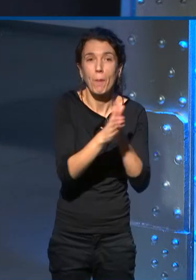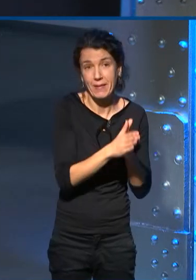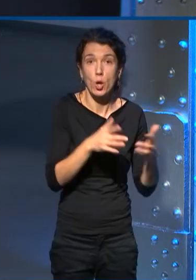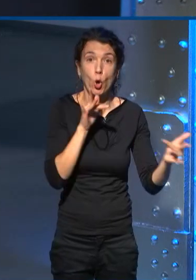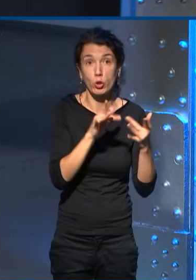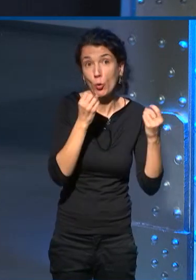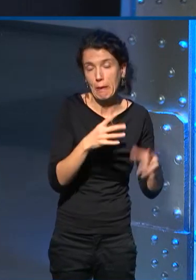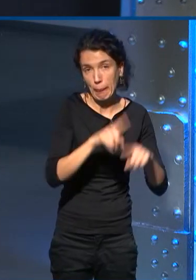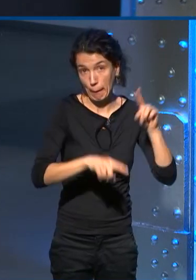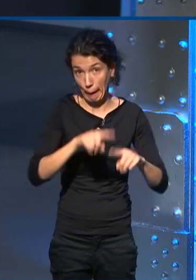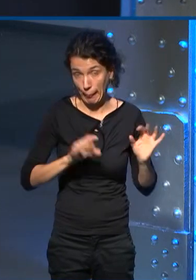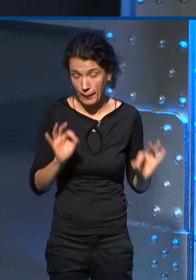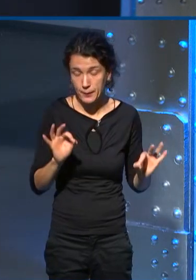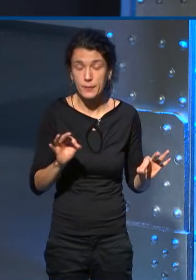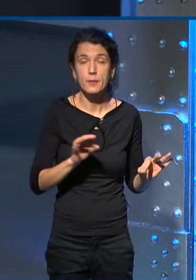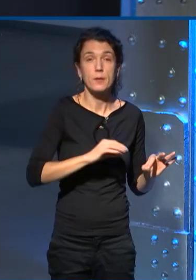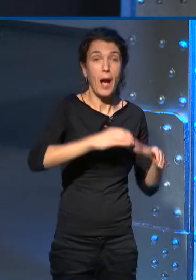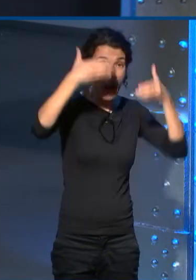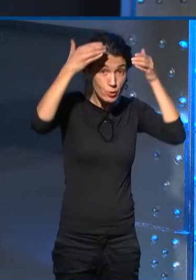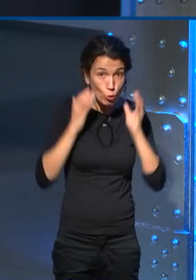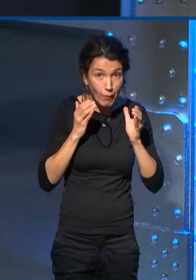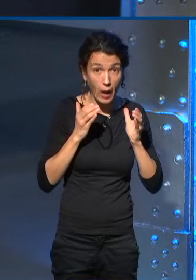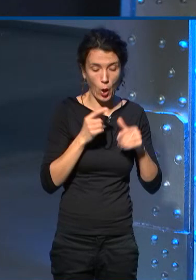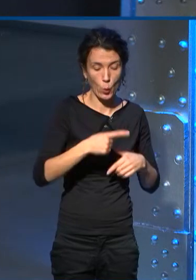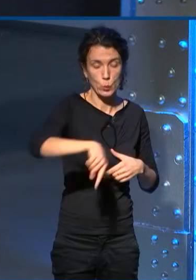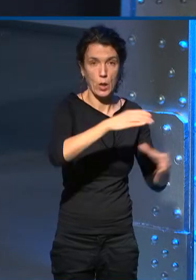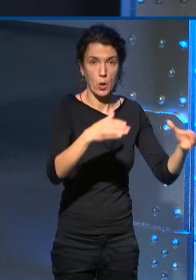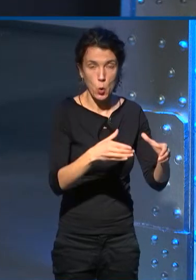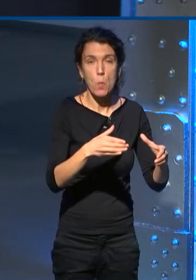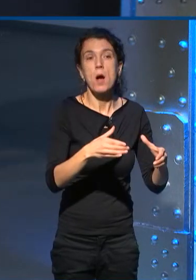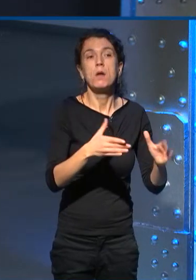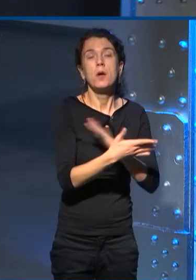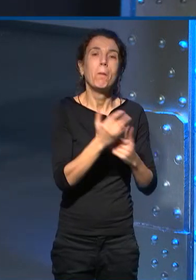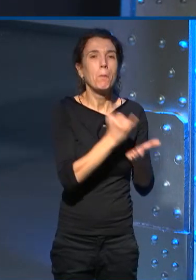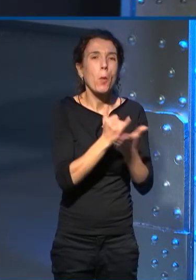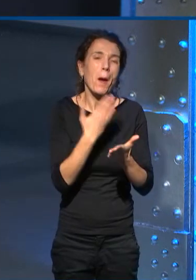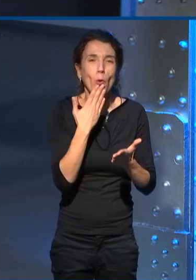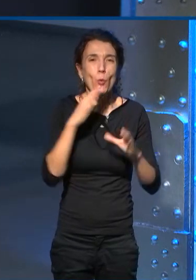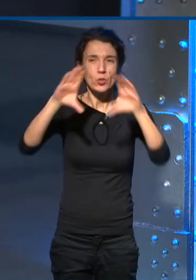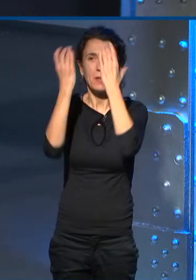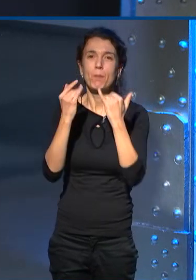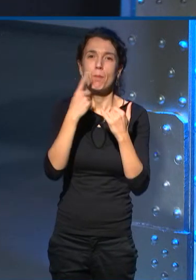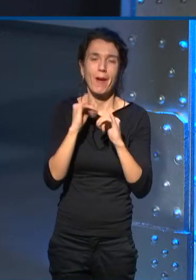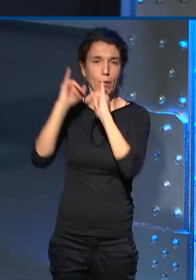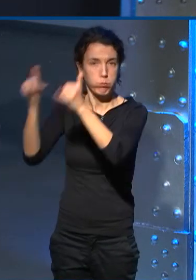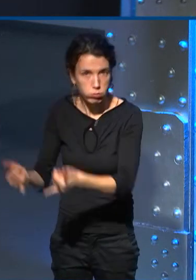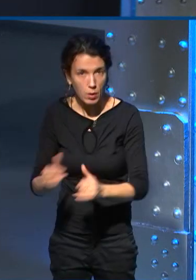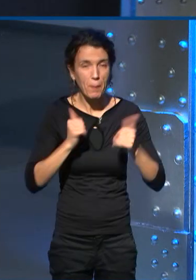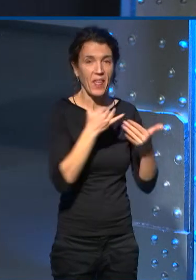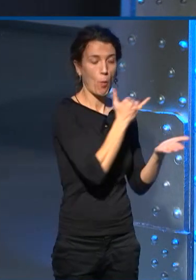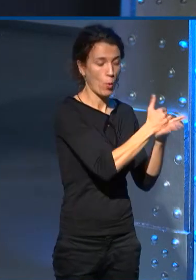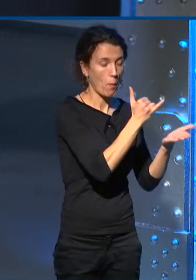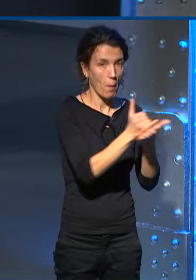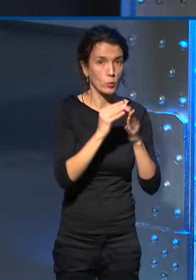funcionan bien, ¿no? Y entonces esta gente pues llegó a Marte de manera simulada, empezaron a hacer sus